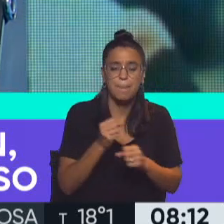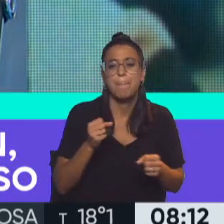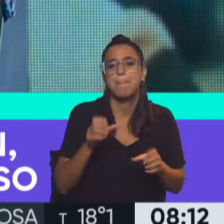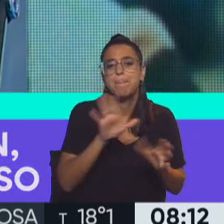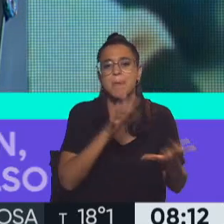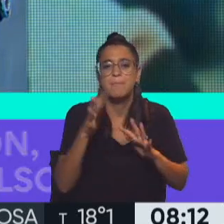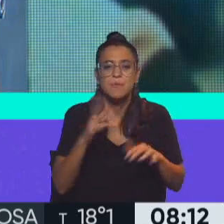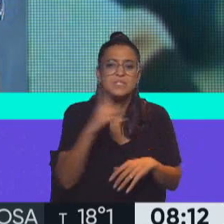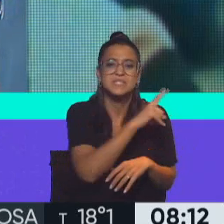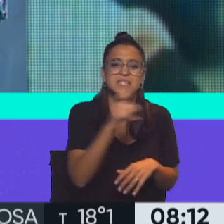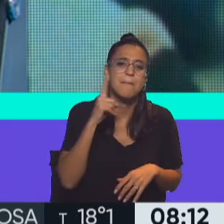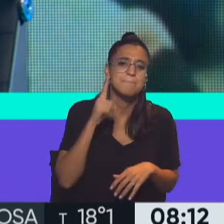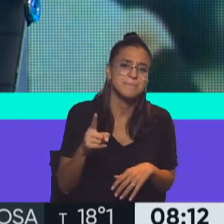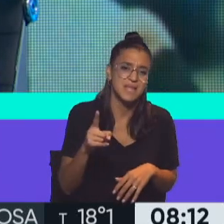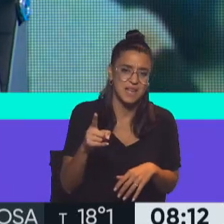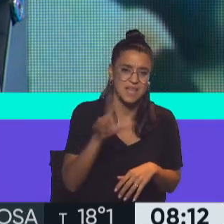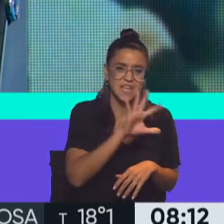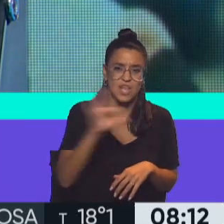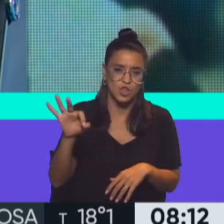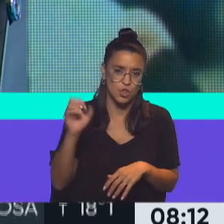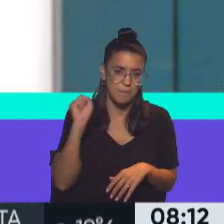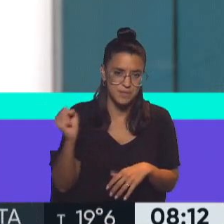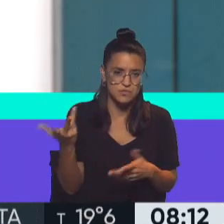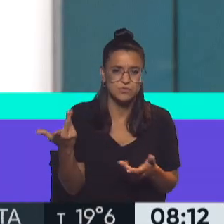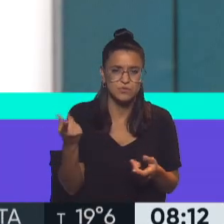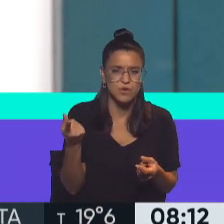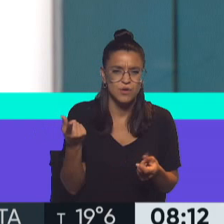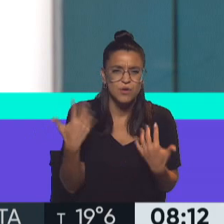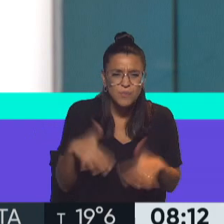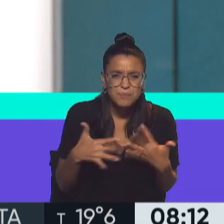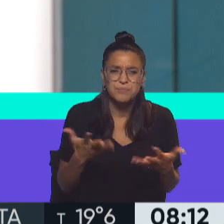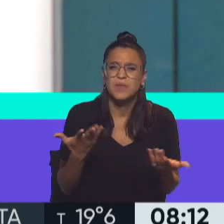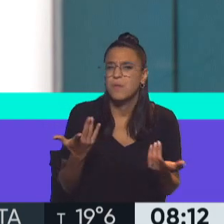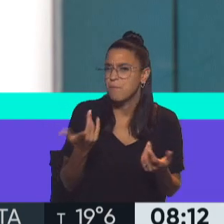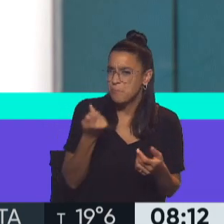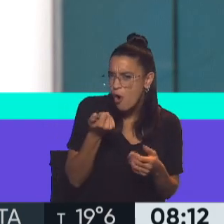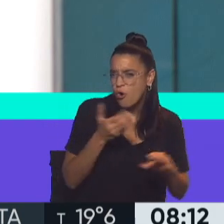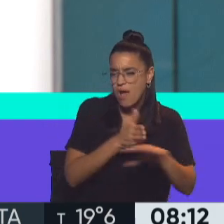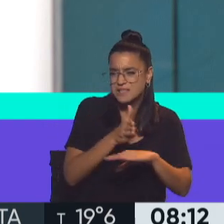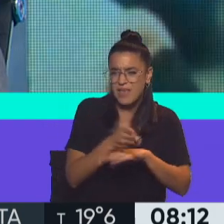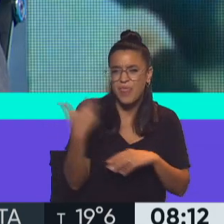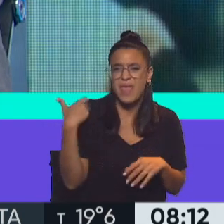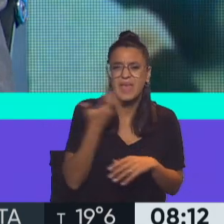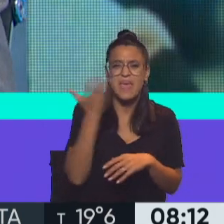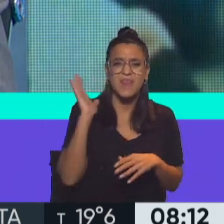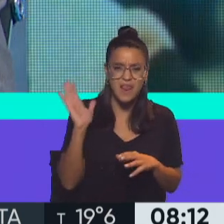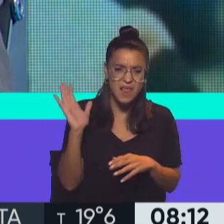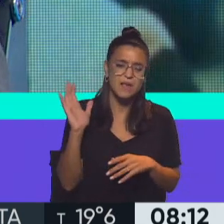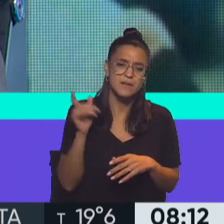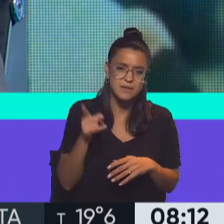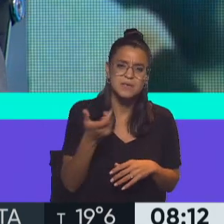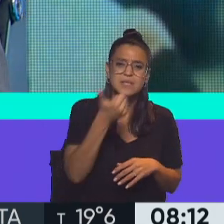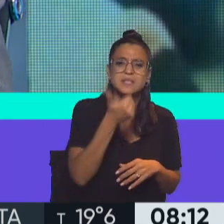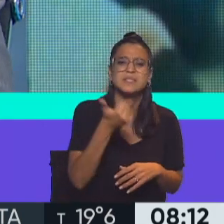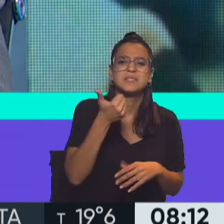ingreso es 100.000 pesos, 100.522 pesos. Suena muchísimo. Claro. ¿Quién accede, no? El promedio general. Por eso, digo, es la parte, son